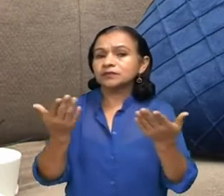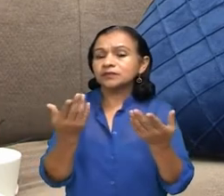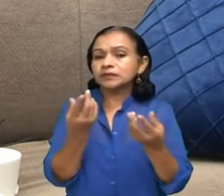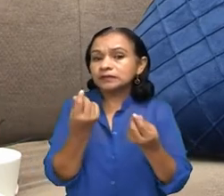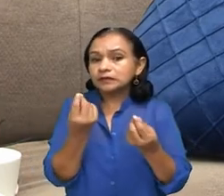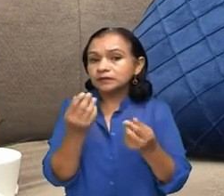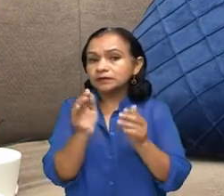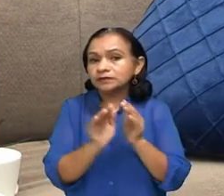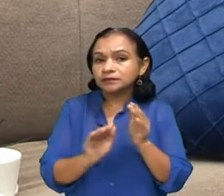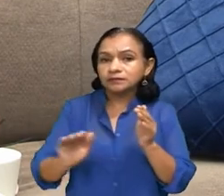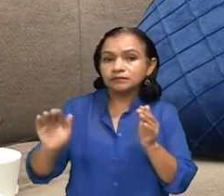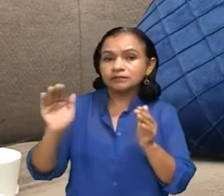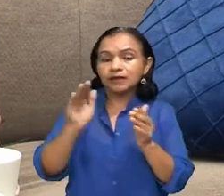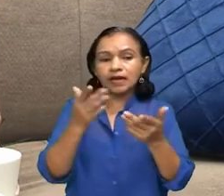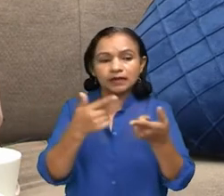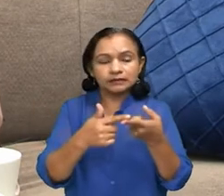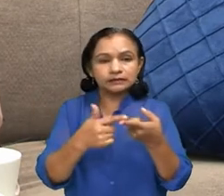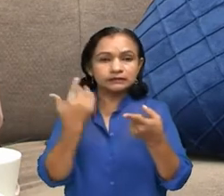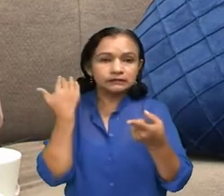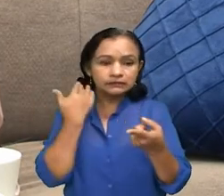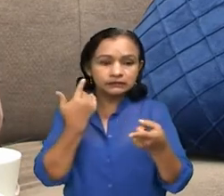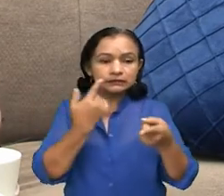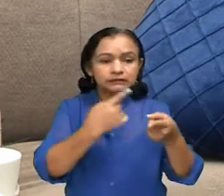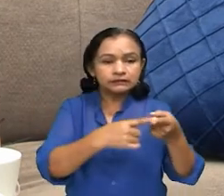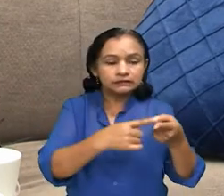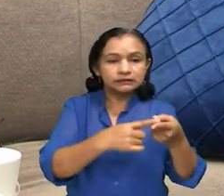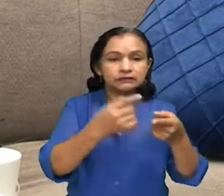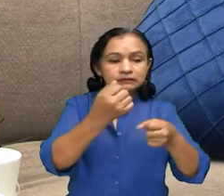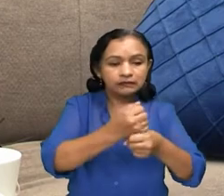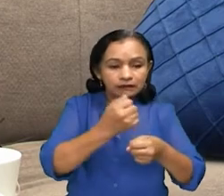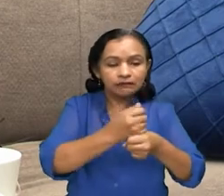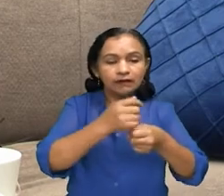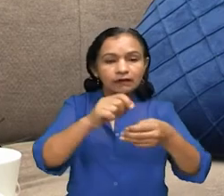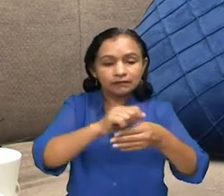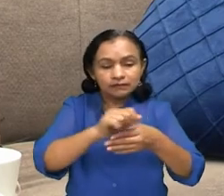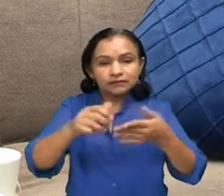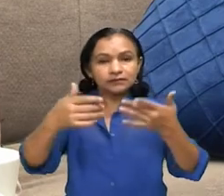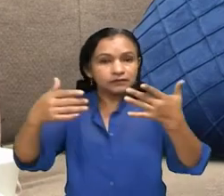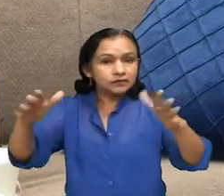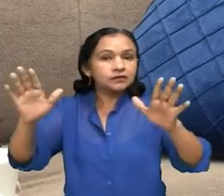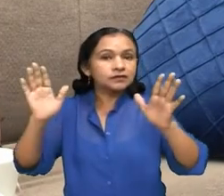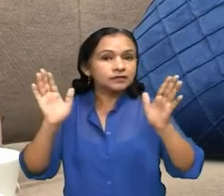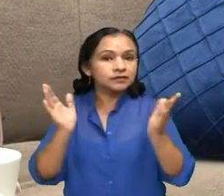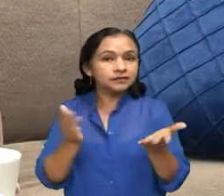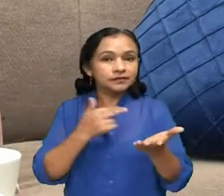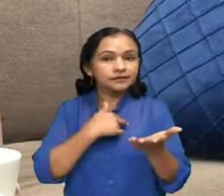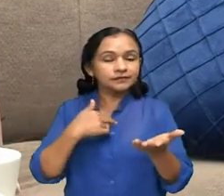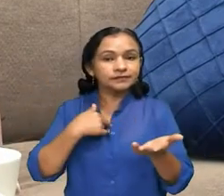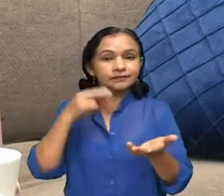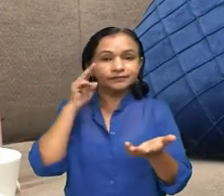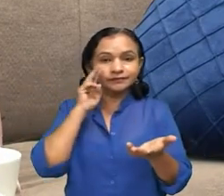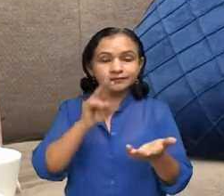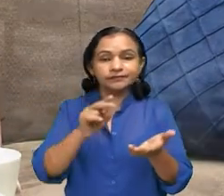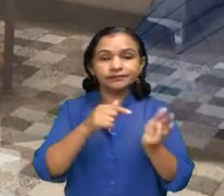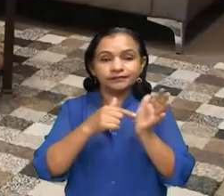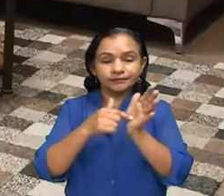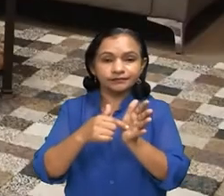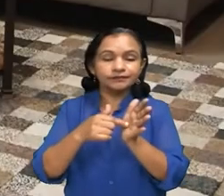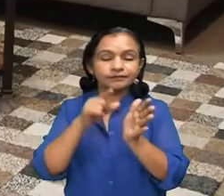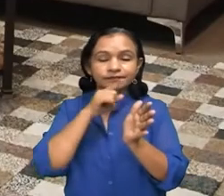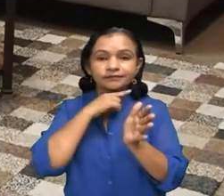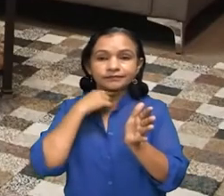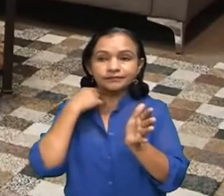valor agregado, claro, claro, toda esa experiencia que incorpora y que lógicamente tiene que verse reflejado en los precios, pues. Exacto. Es